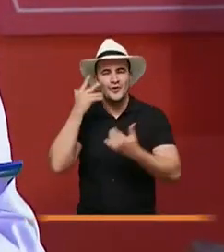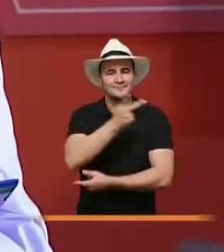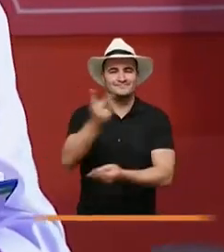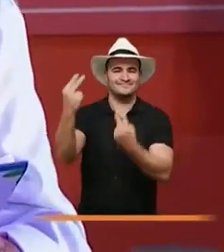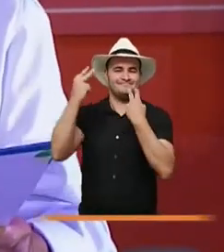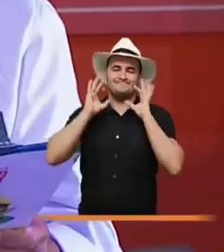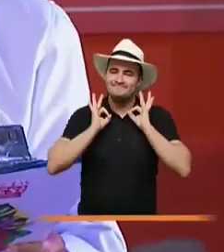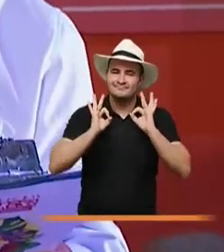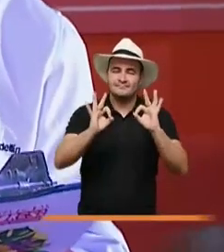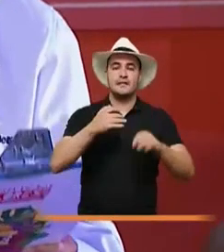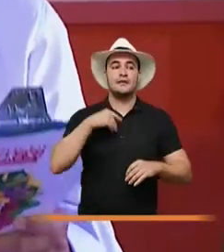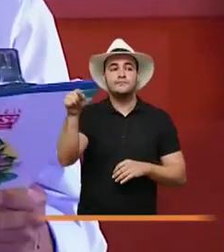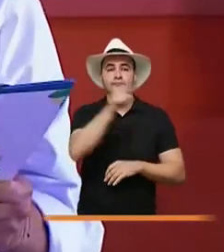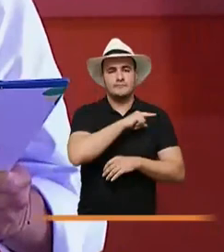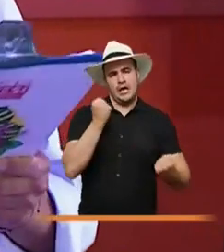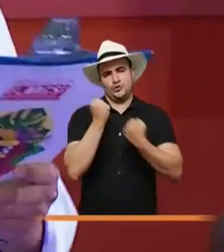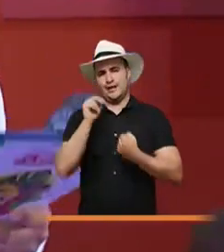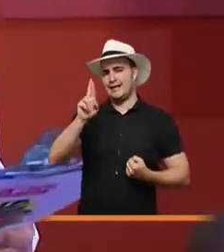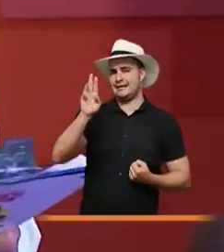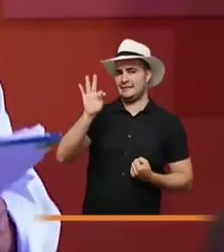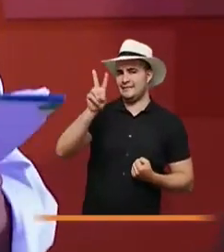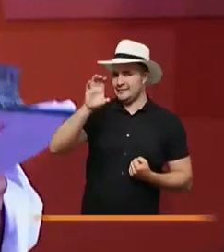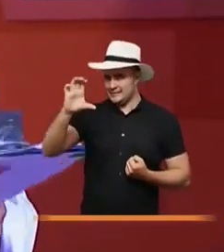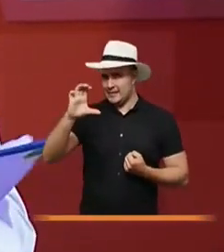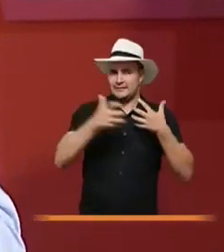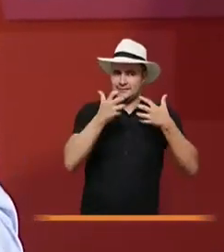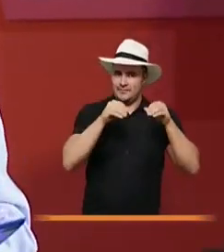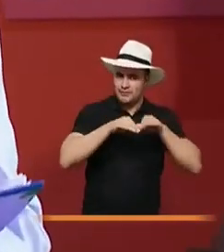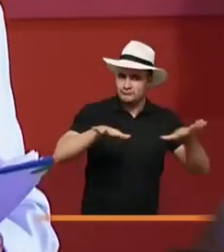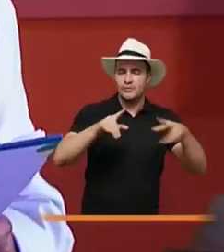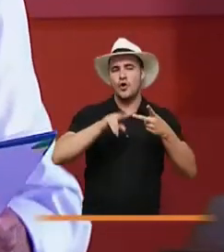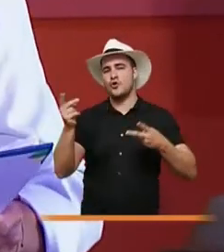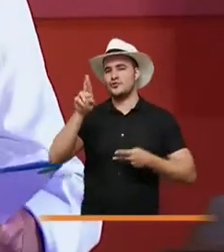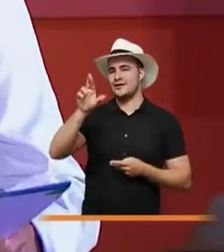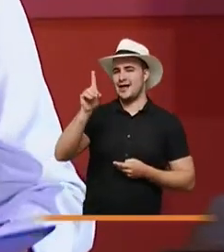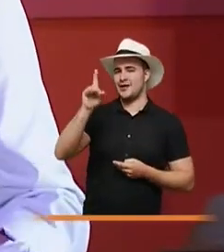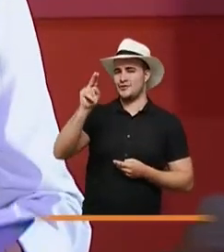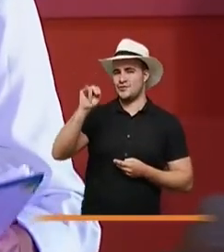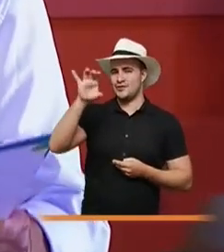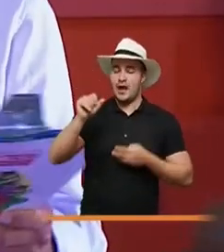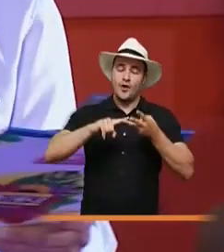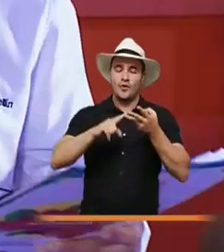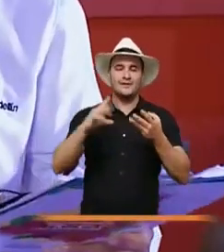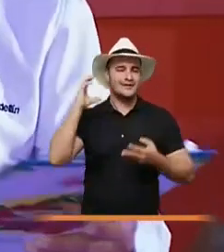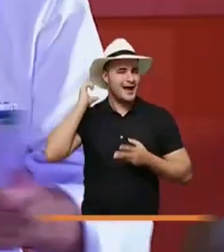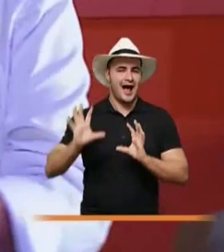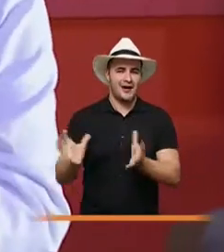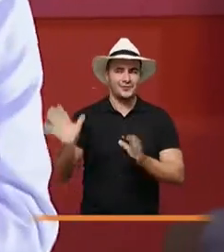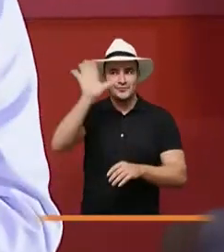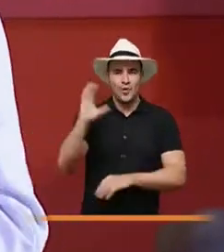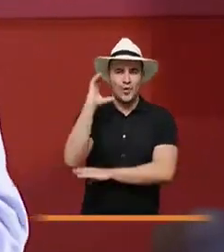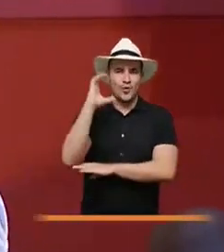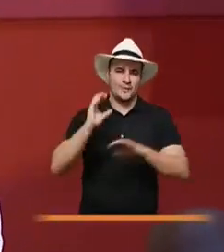nuestros aliados estratégicos rtvc sistema de medios públicos a radio nica y a radio nacional de colombia antes de